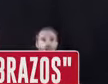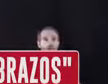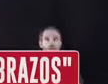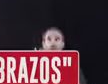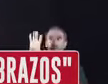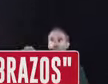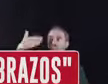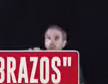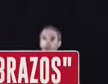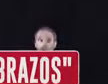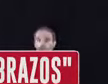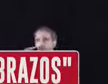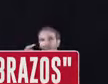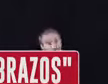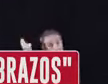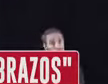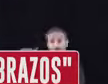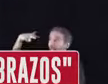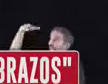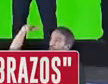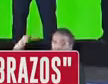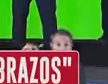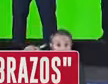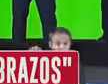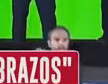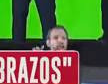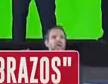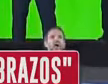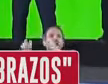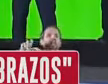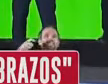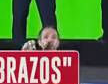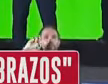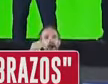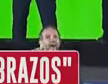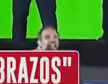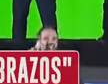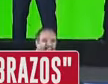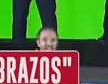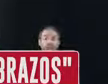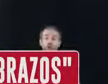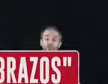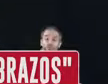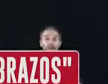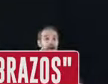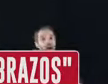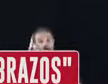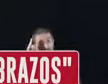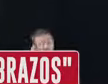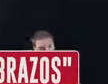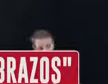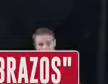aires y salieron arriba de un helicóptero barril y tristán bauer que hoy el ministro de